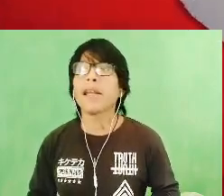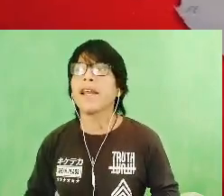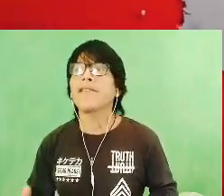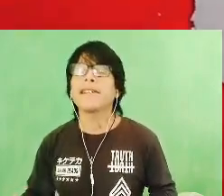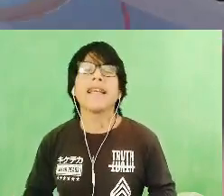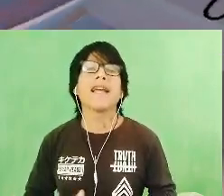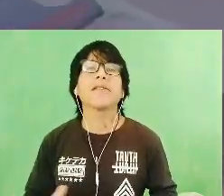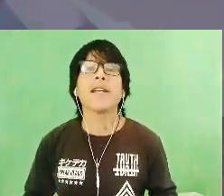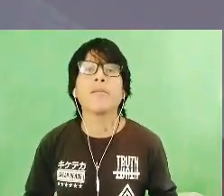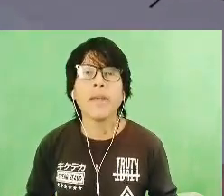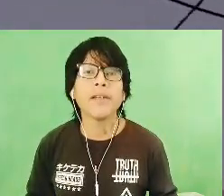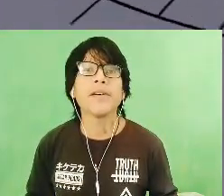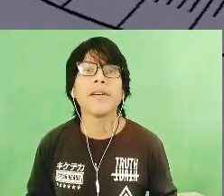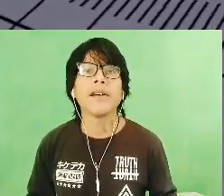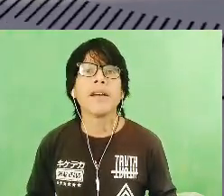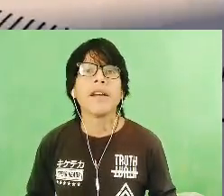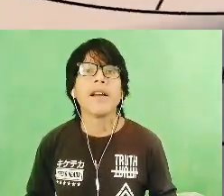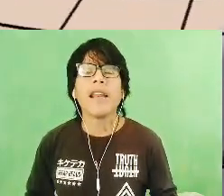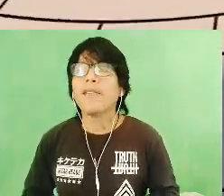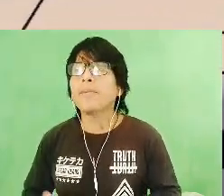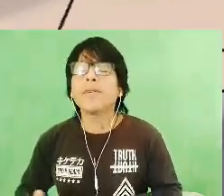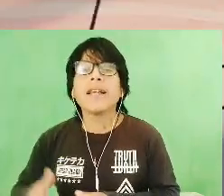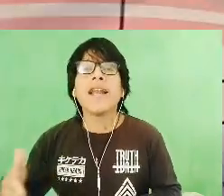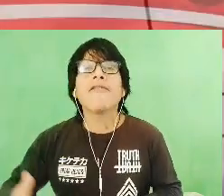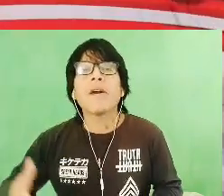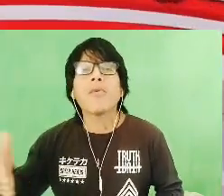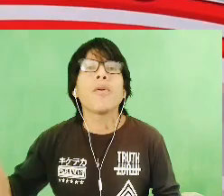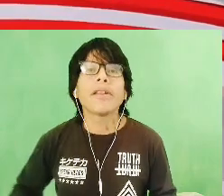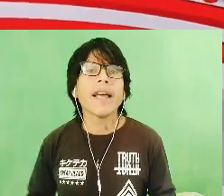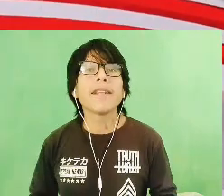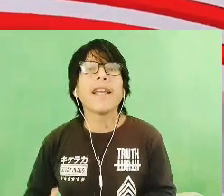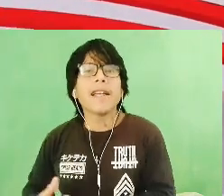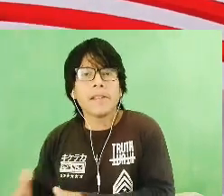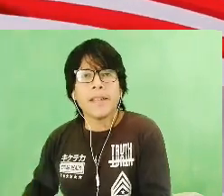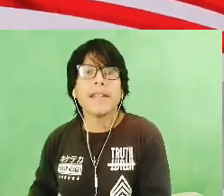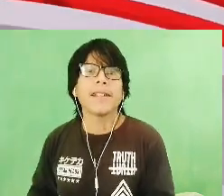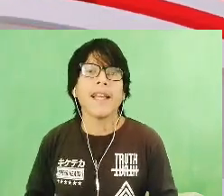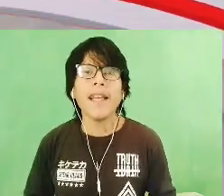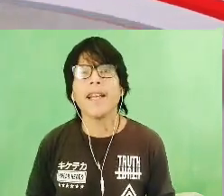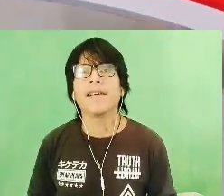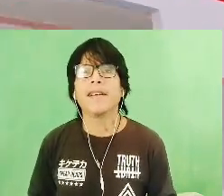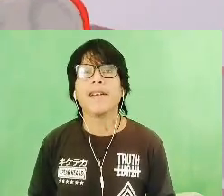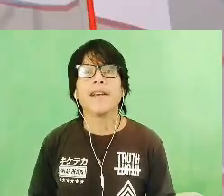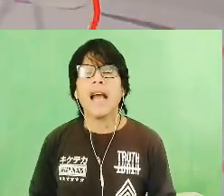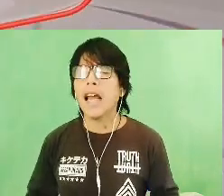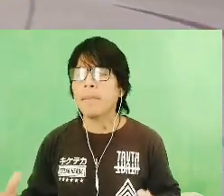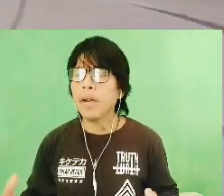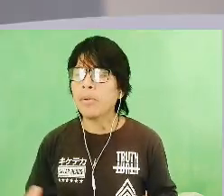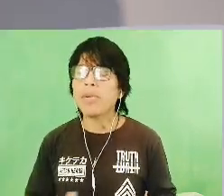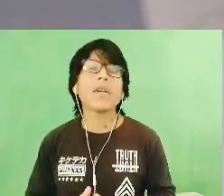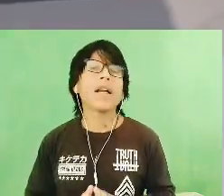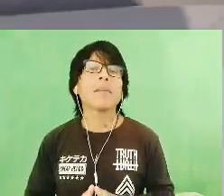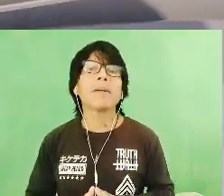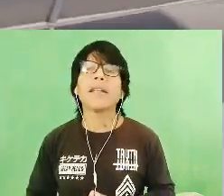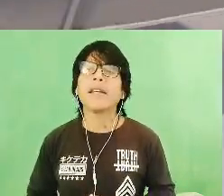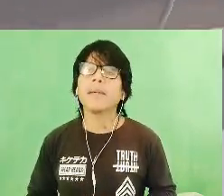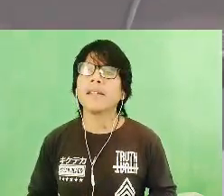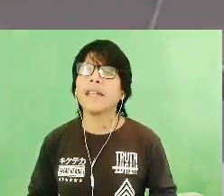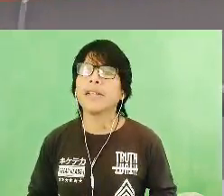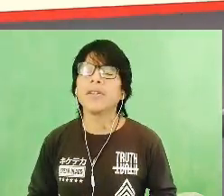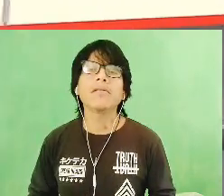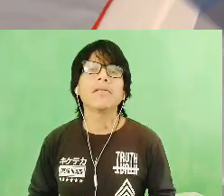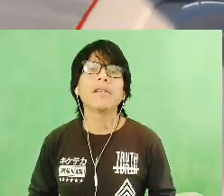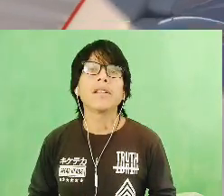qué? Porque la Fiscalía no se ha movido. La UIF no tiene la facultad de ir detrás de él. Armaron toda una carpeta